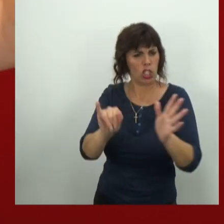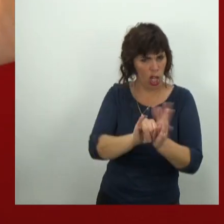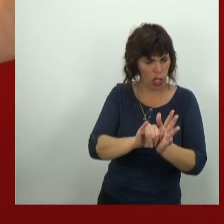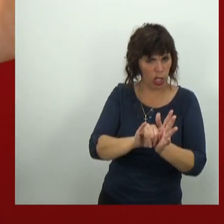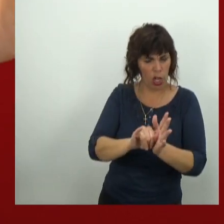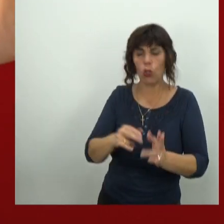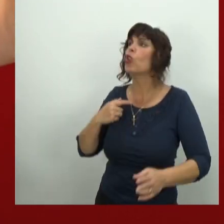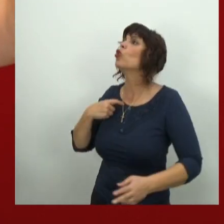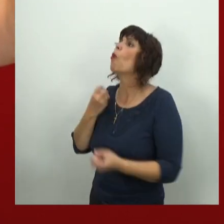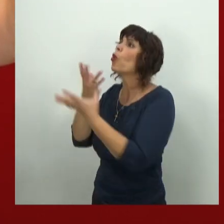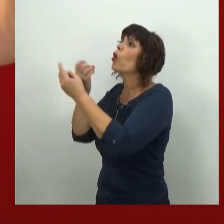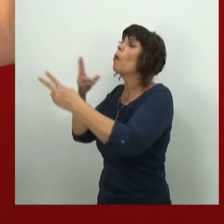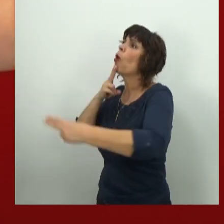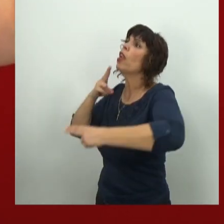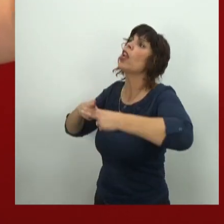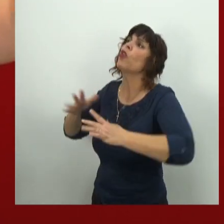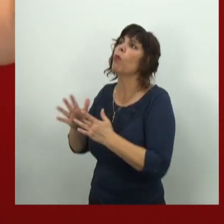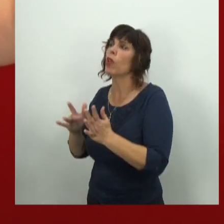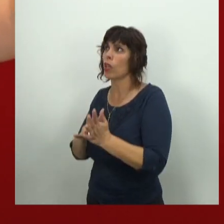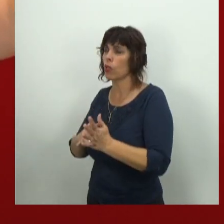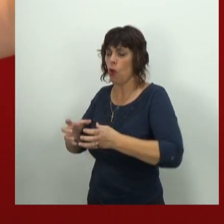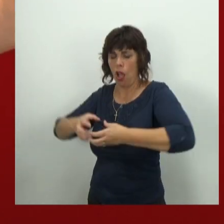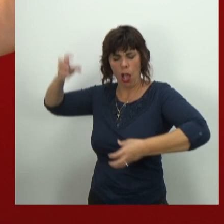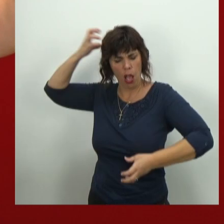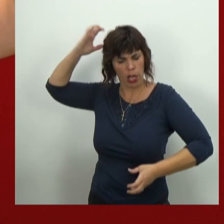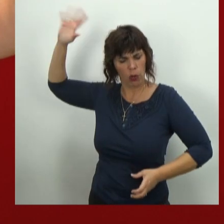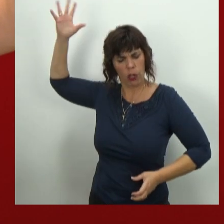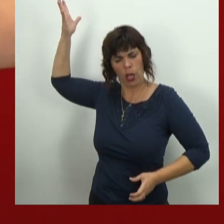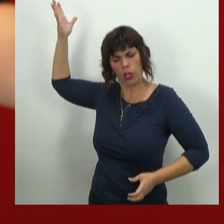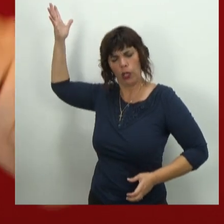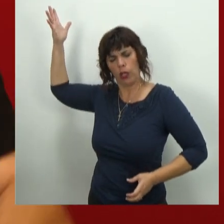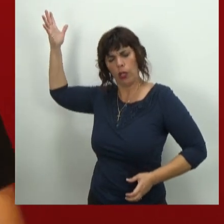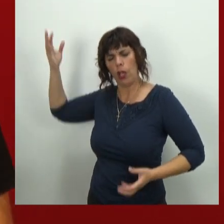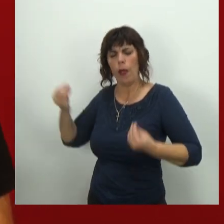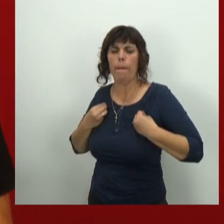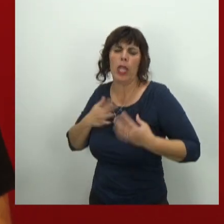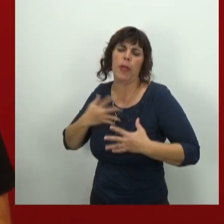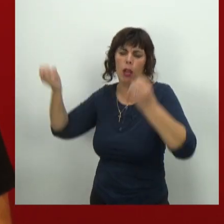el nombre de Jesús el reino de los cielos sobre mi vida.